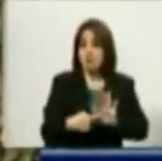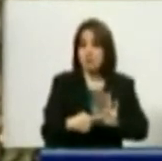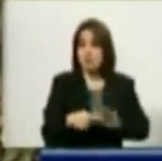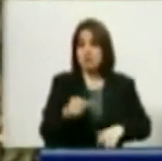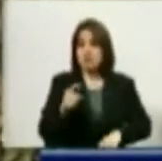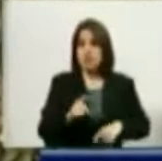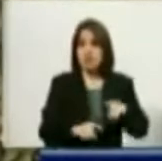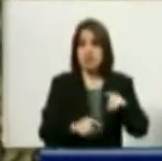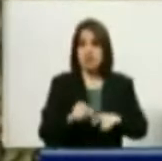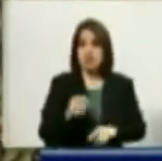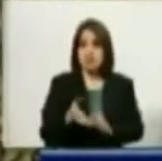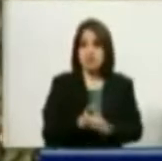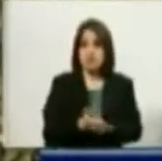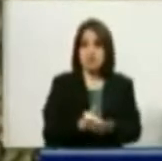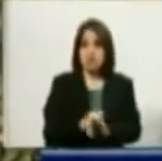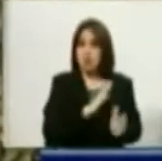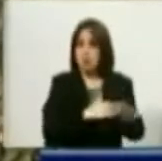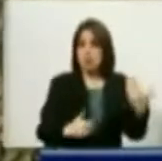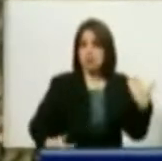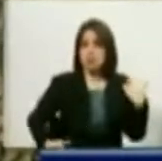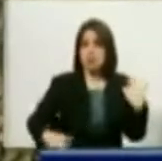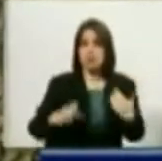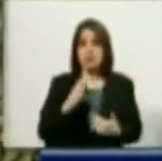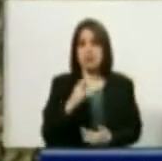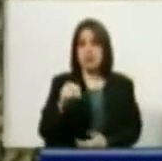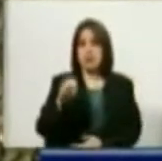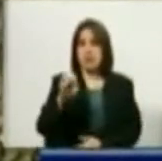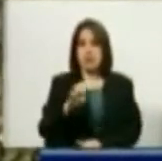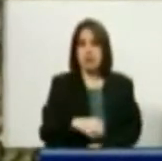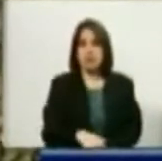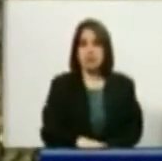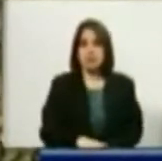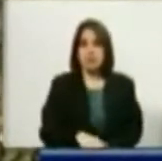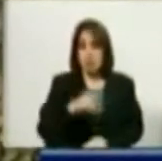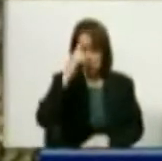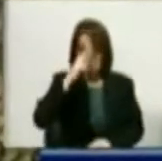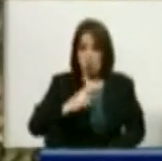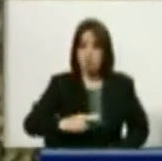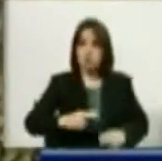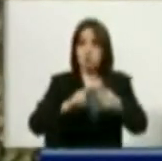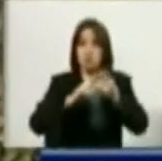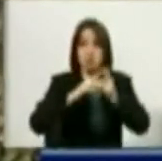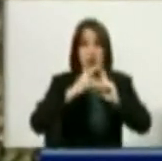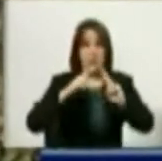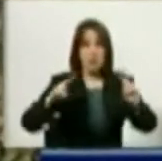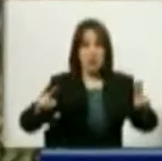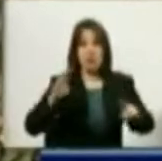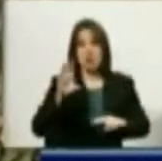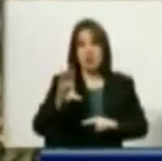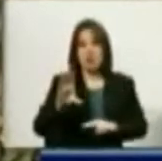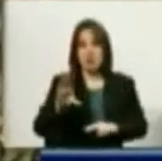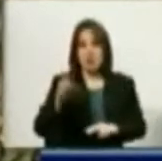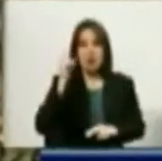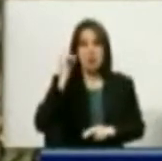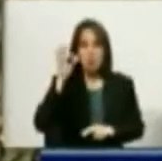mira de verdad si alguien hay que hacerle un reconocimiento por la paz de este país es lucena